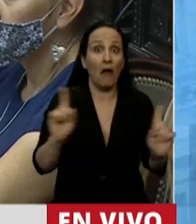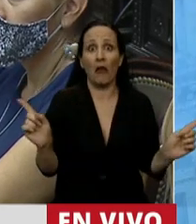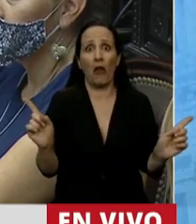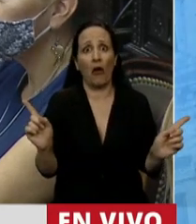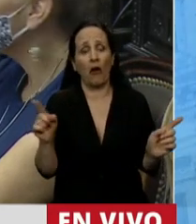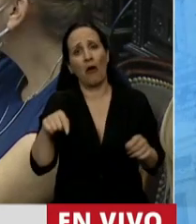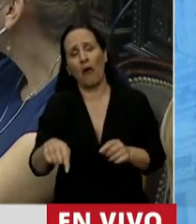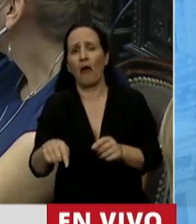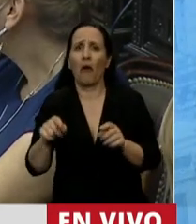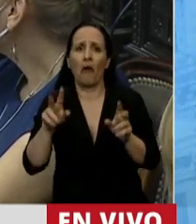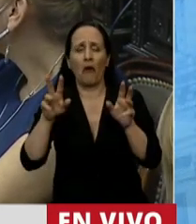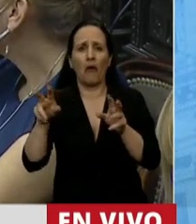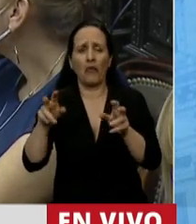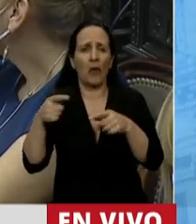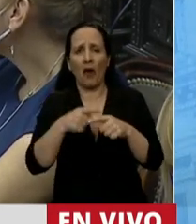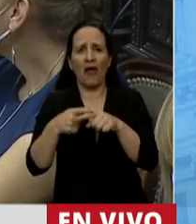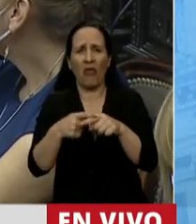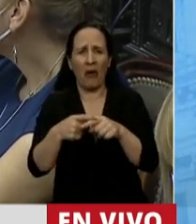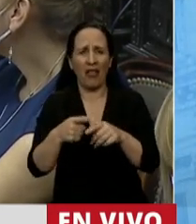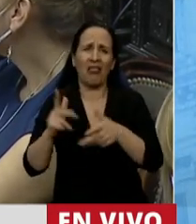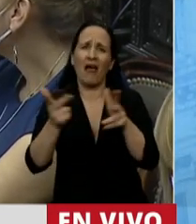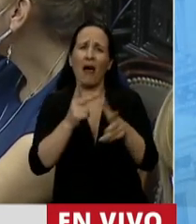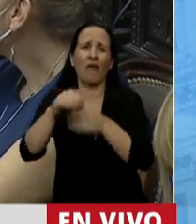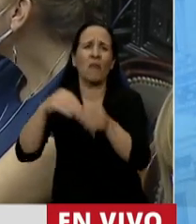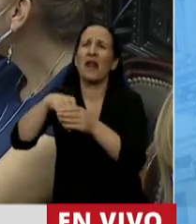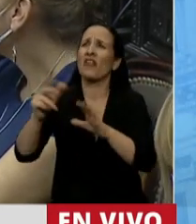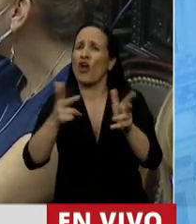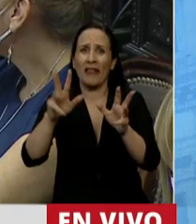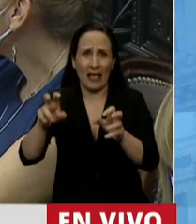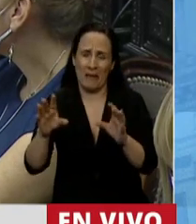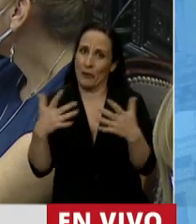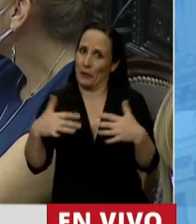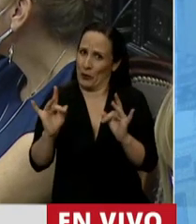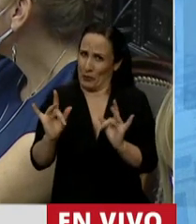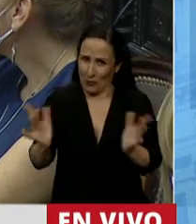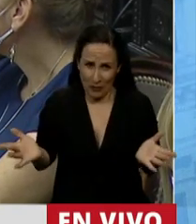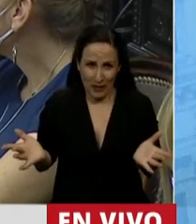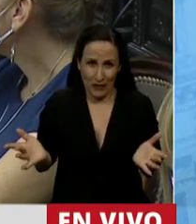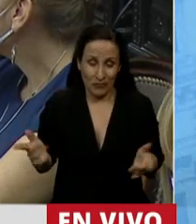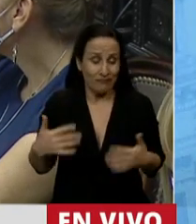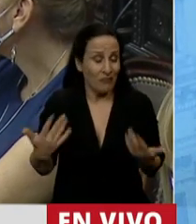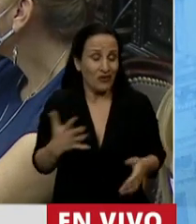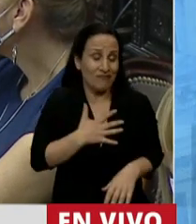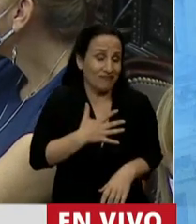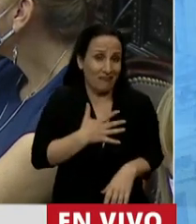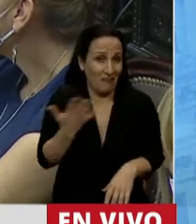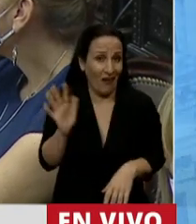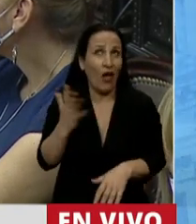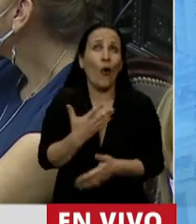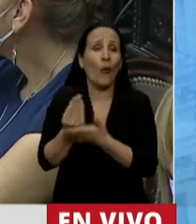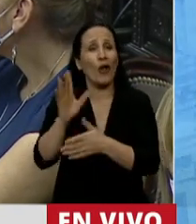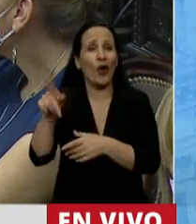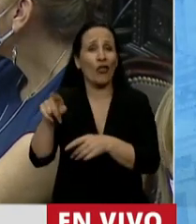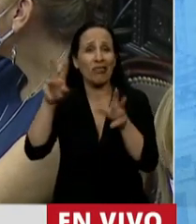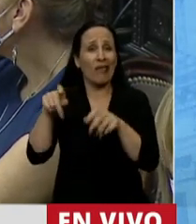debate conflictivo a la mesa de los pampeanos y los argentinos. Por eso lamento que estas sean las prioridades del gobierno y no sea